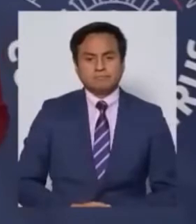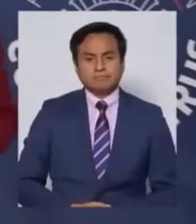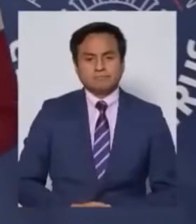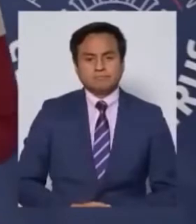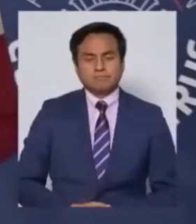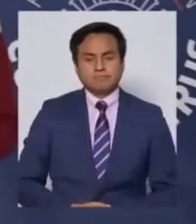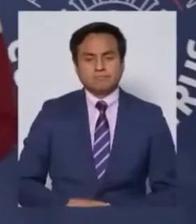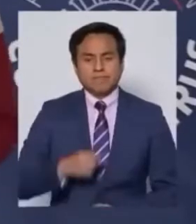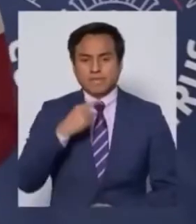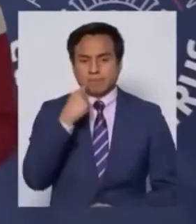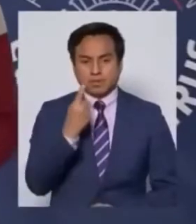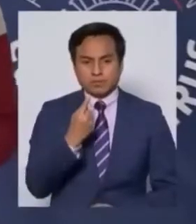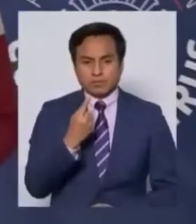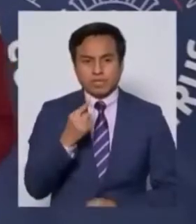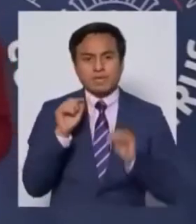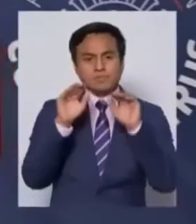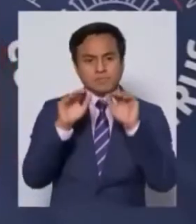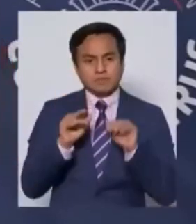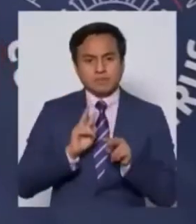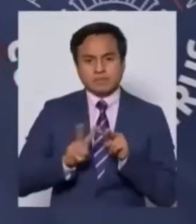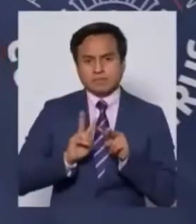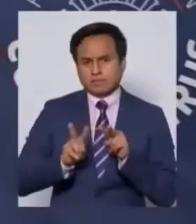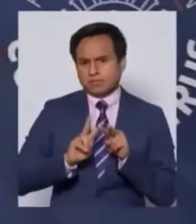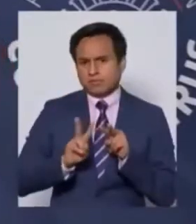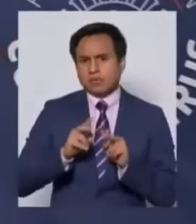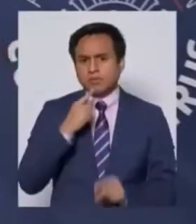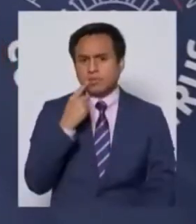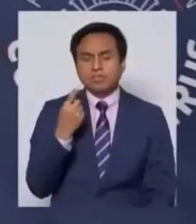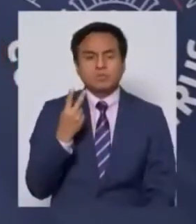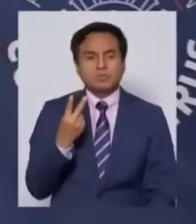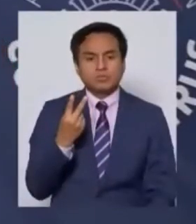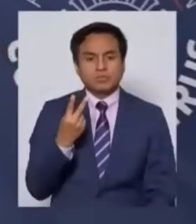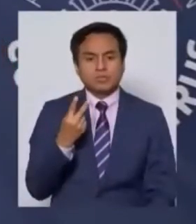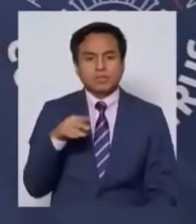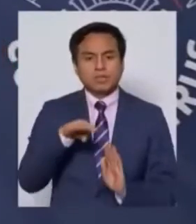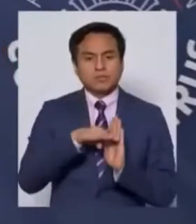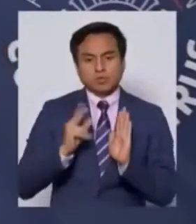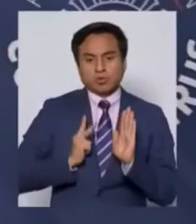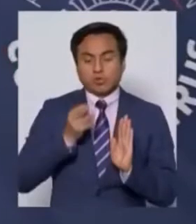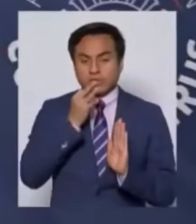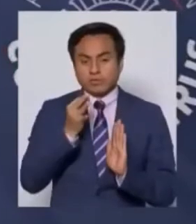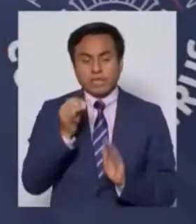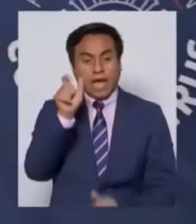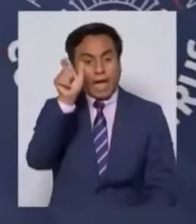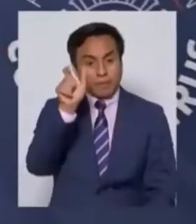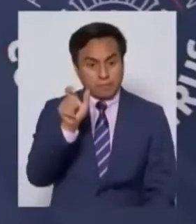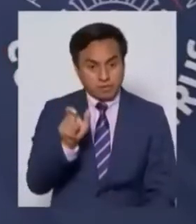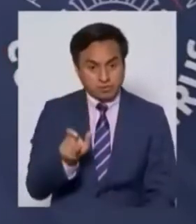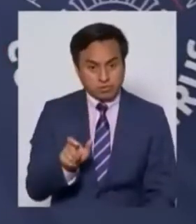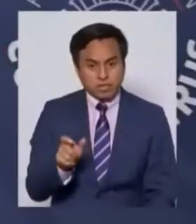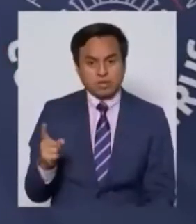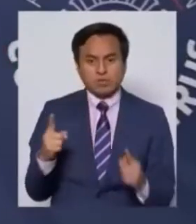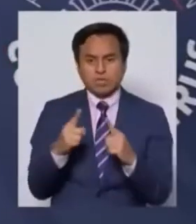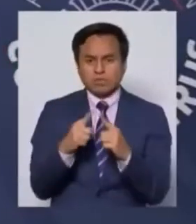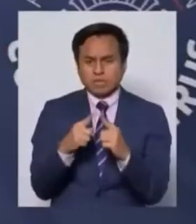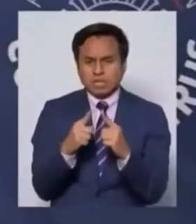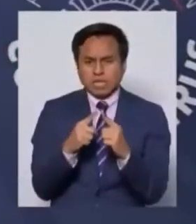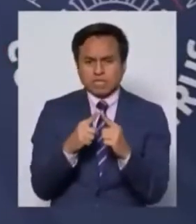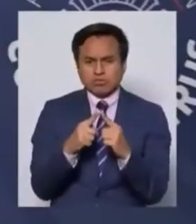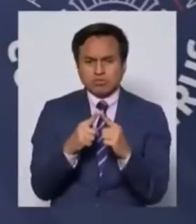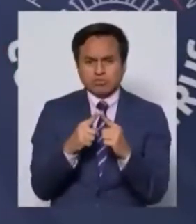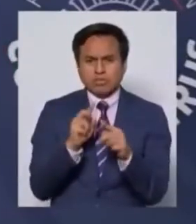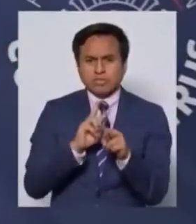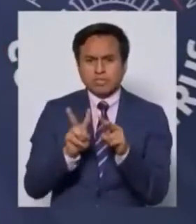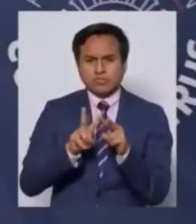La pregunta fue la misma que se hizo en la pregunta número 2, y el protocolo dice que si una persona, contacto estrecho,